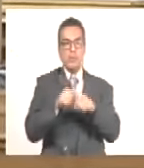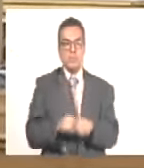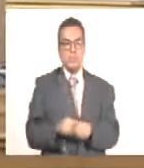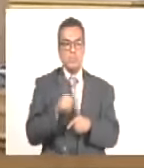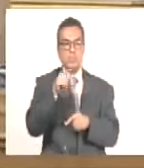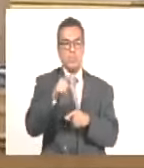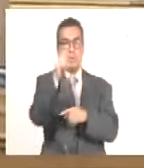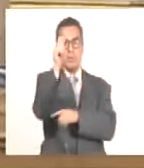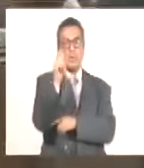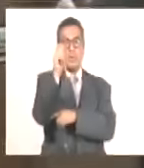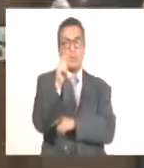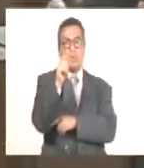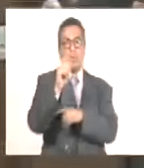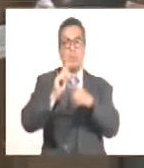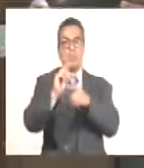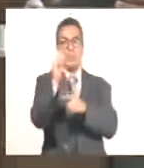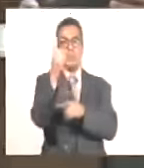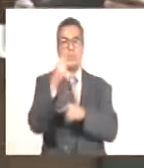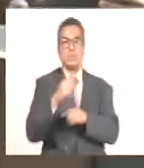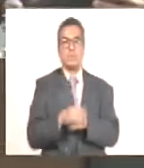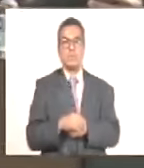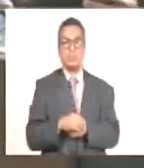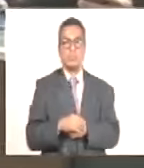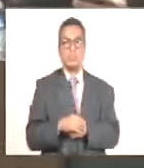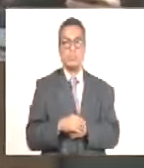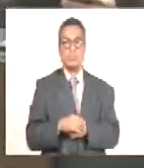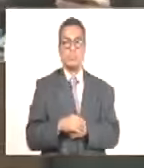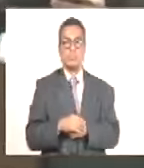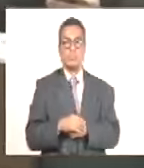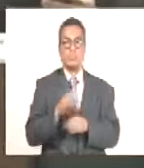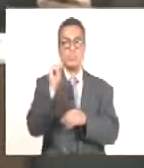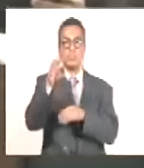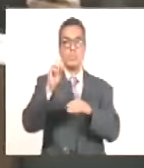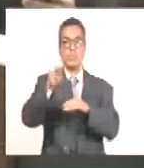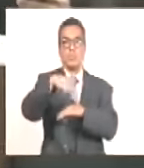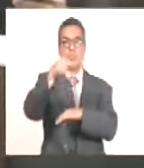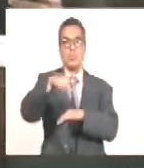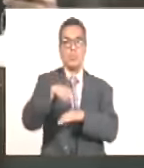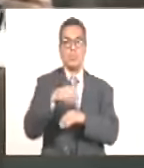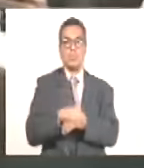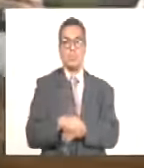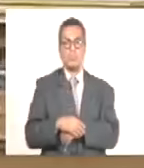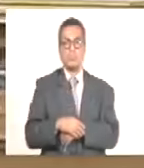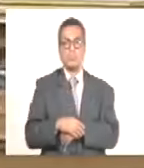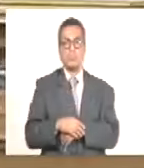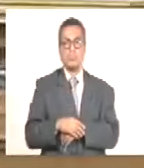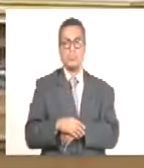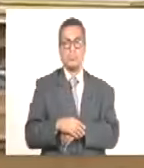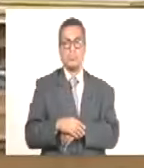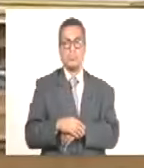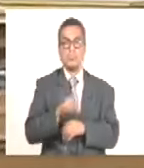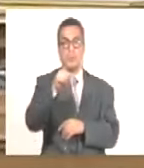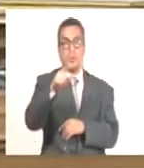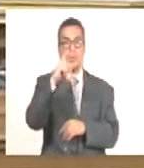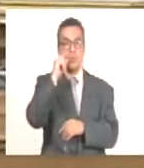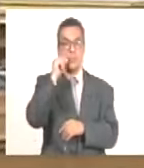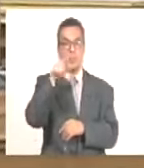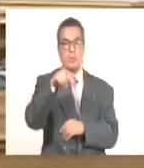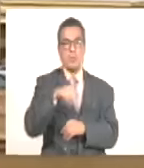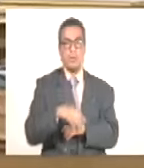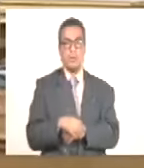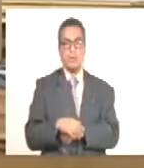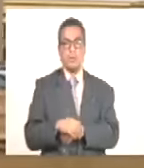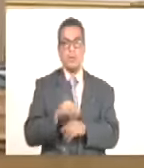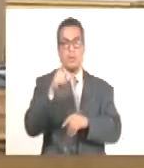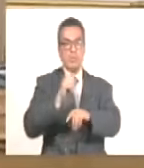son diputados principales de la Asamblea Nacional. Y este señor,